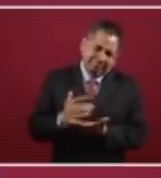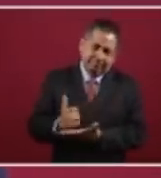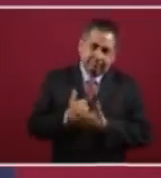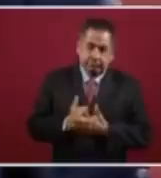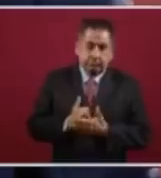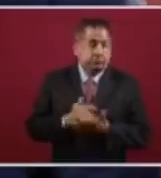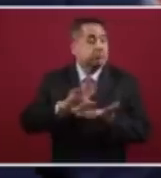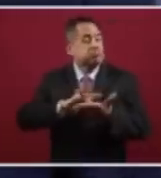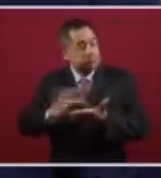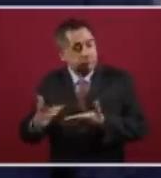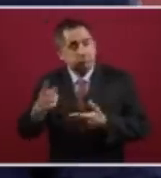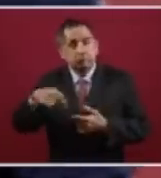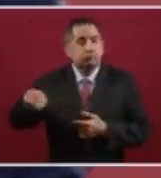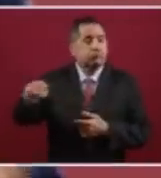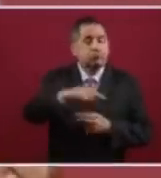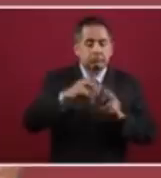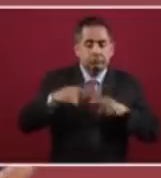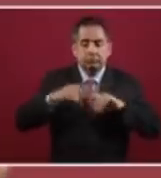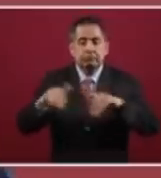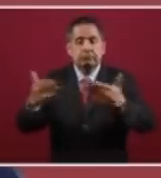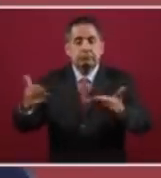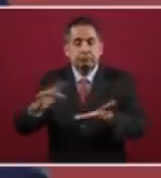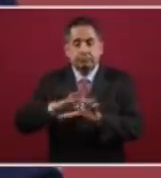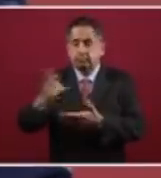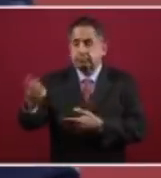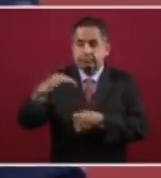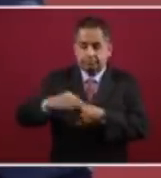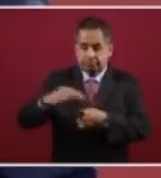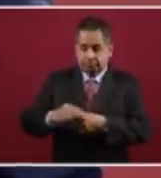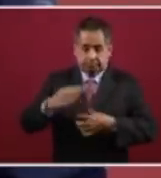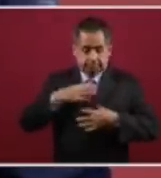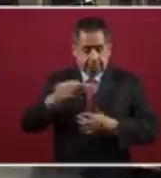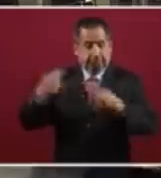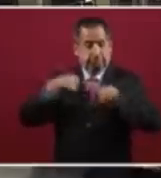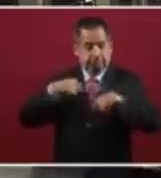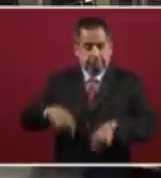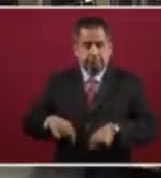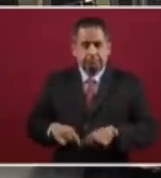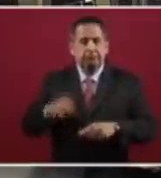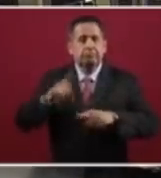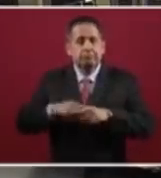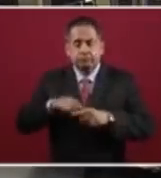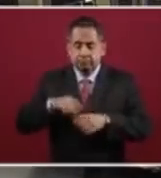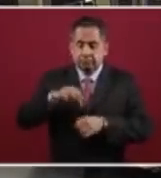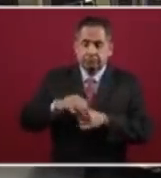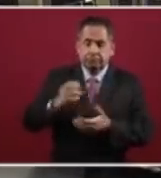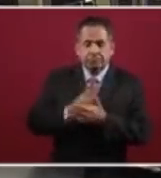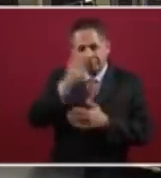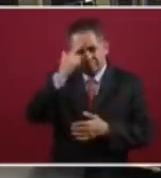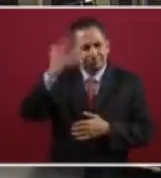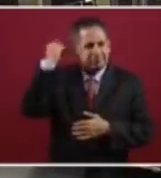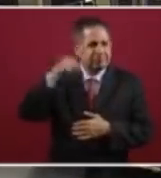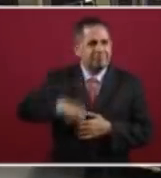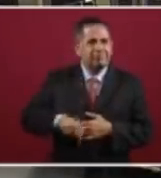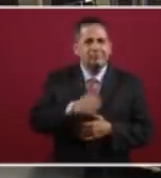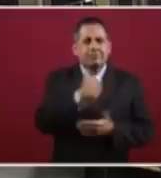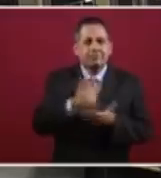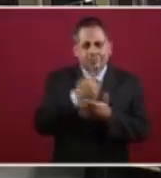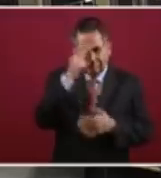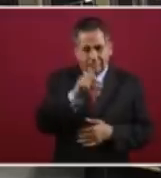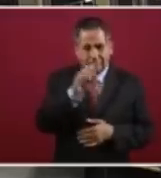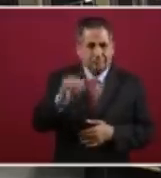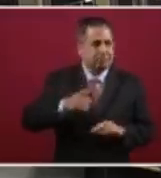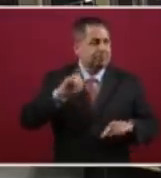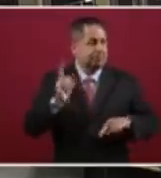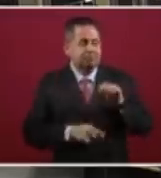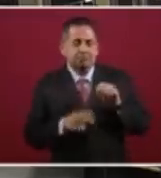por el pueblo, pues yo no estaría aquí. ¿Quién me sacó cuando el desafuero?